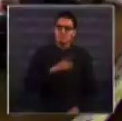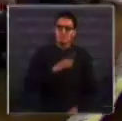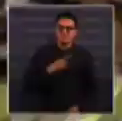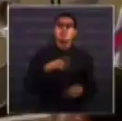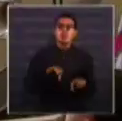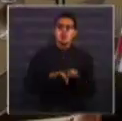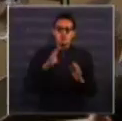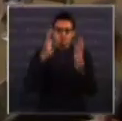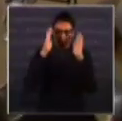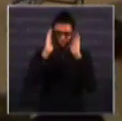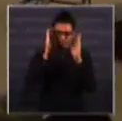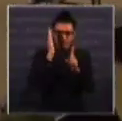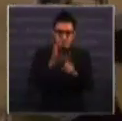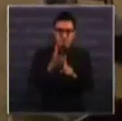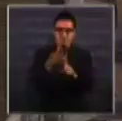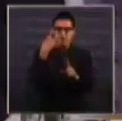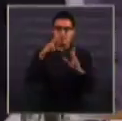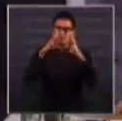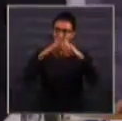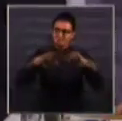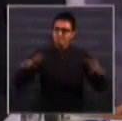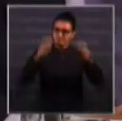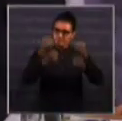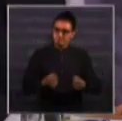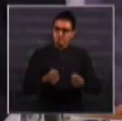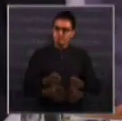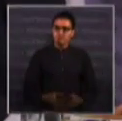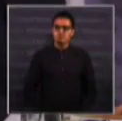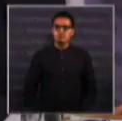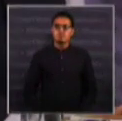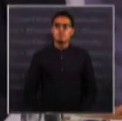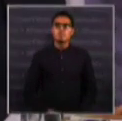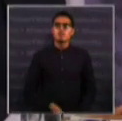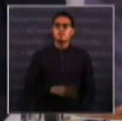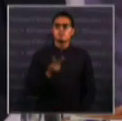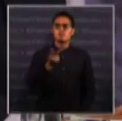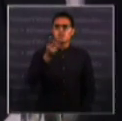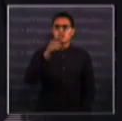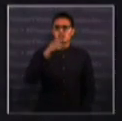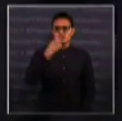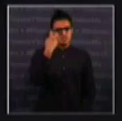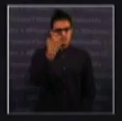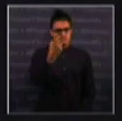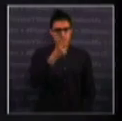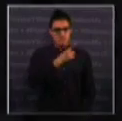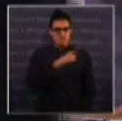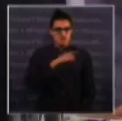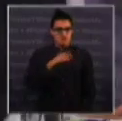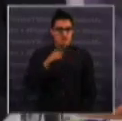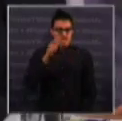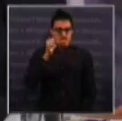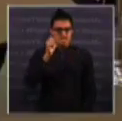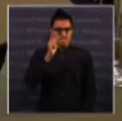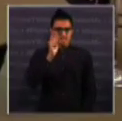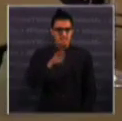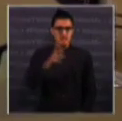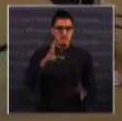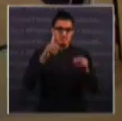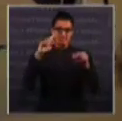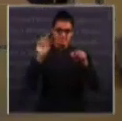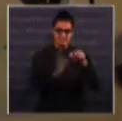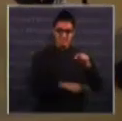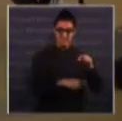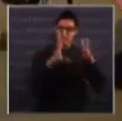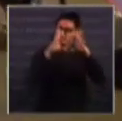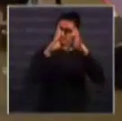impunidad. En ese sentido, usted plantea esta desaparición y crear una comisión de seguridad. Sin